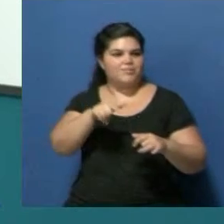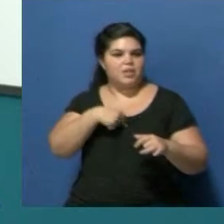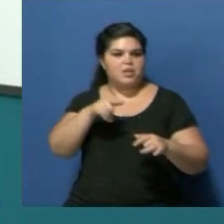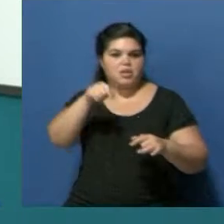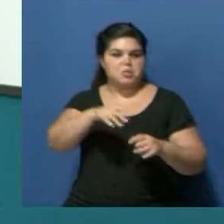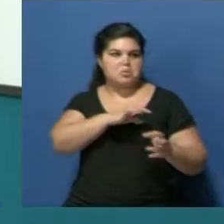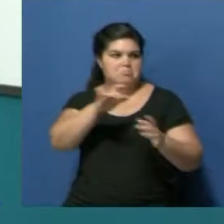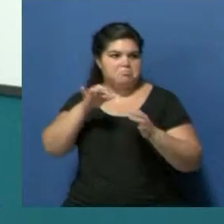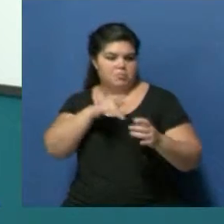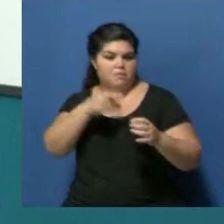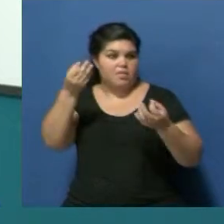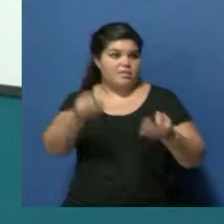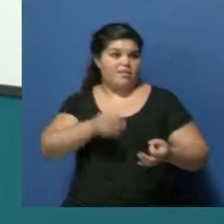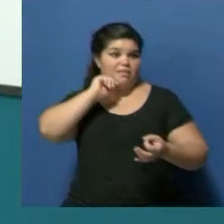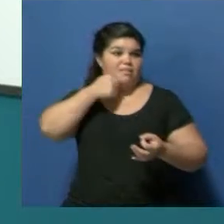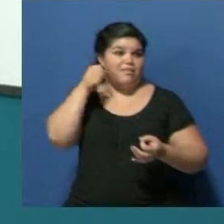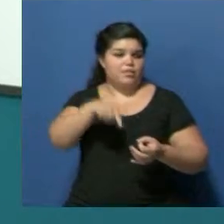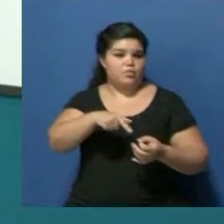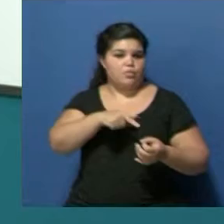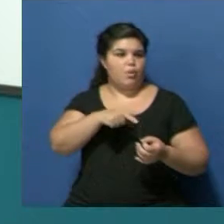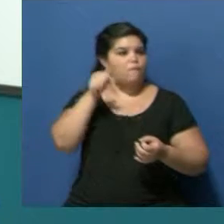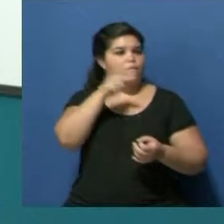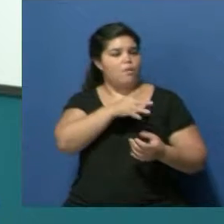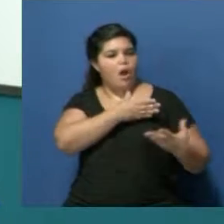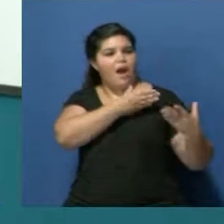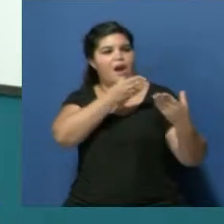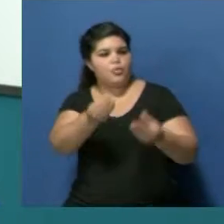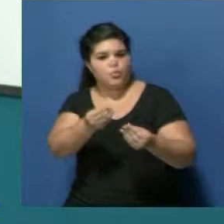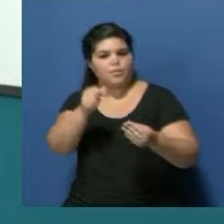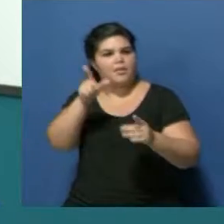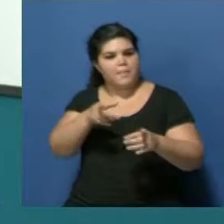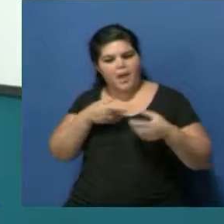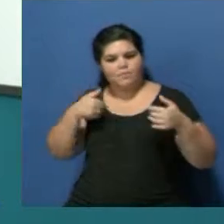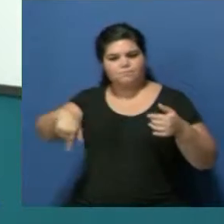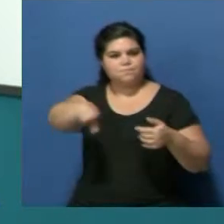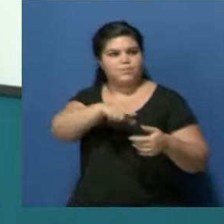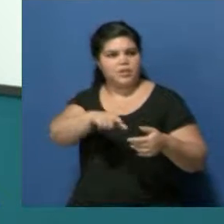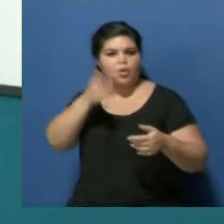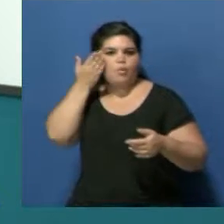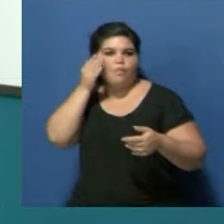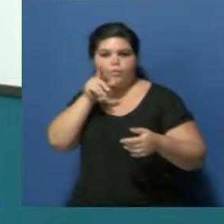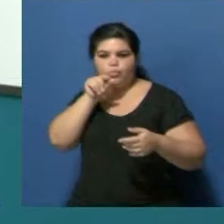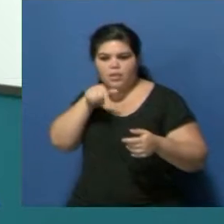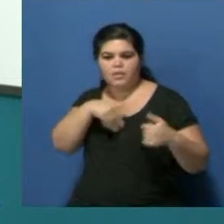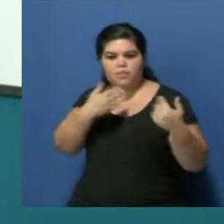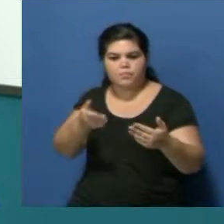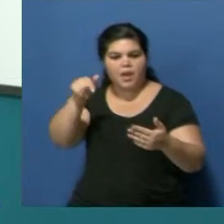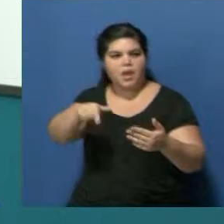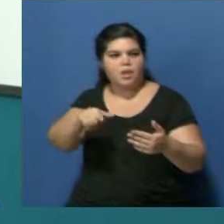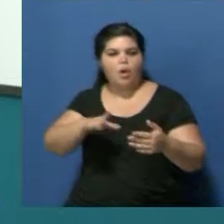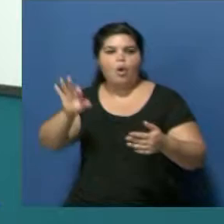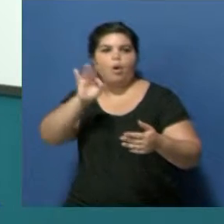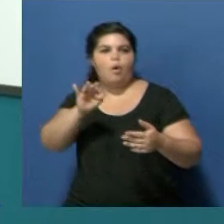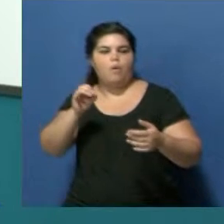¿no? Me parece que tu aporte en esto va hacia esos chicos. Que al estar en contacto con las redes tiene una herramienta más, o lo escuchó en algún